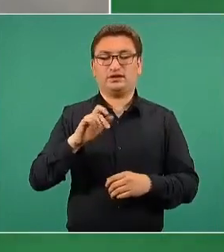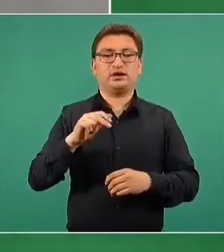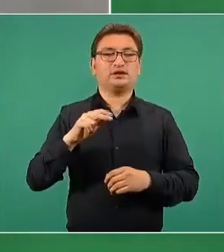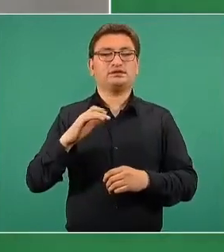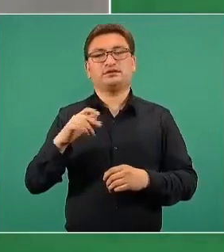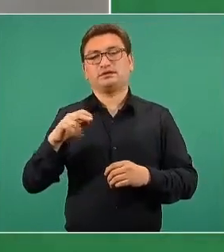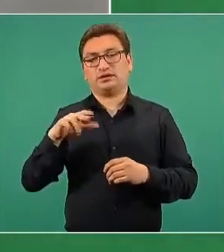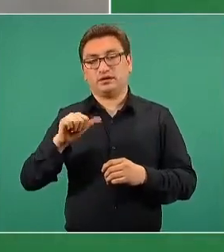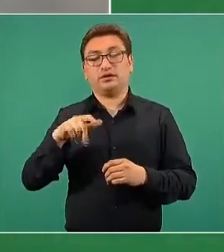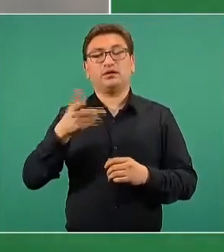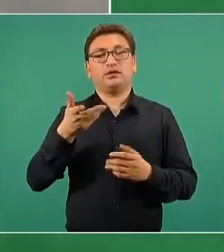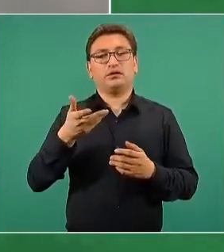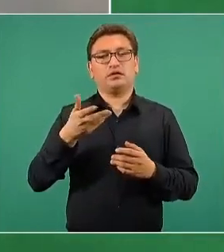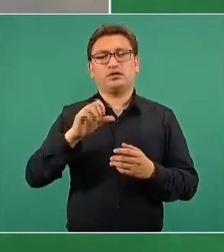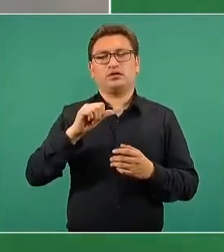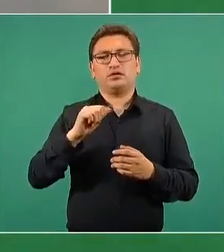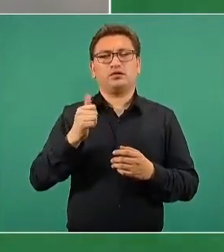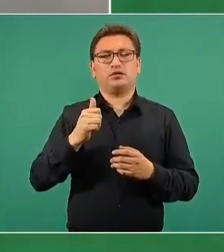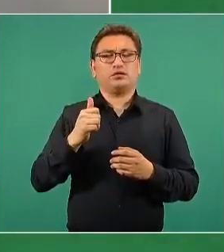AstraZeneca y